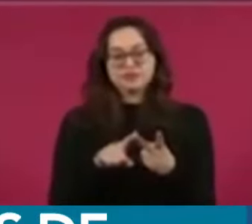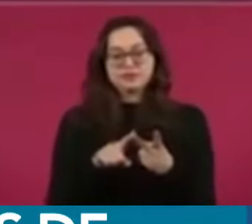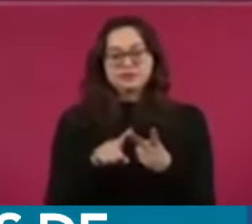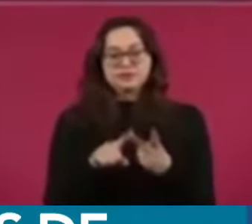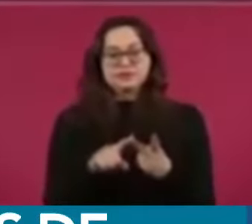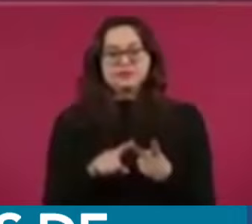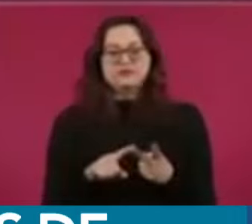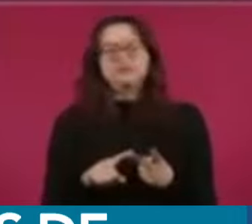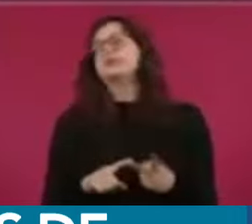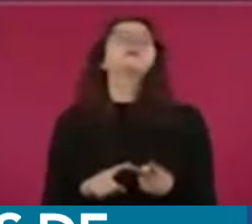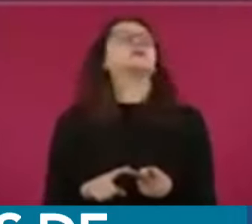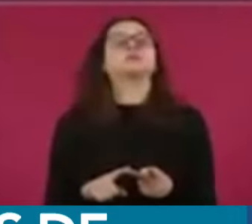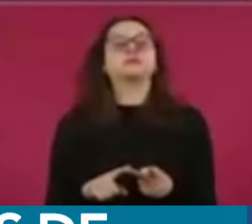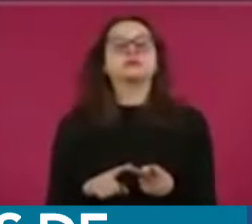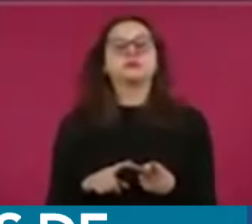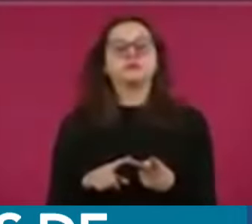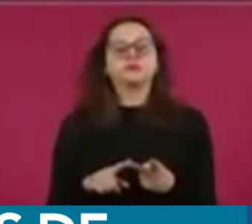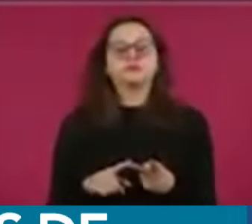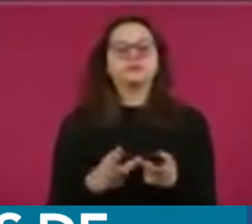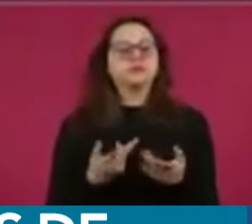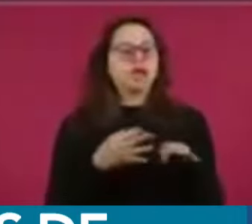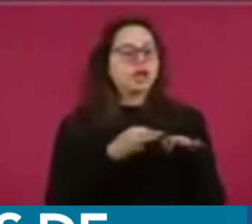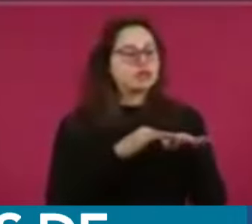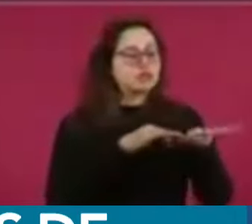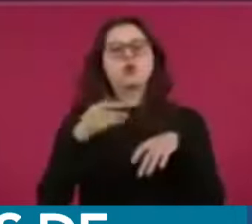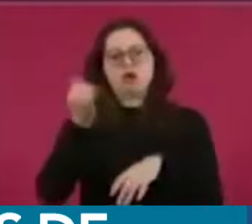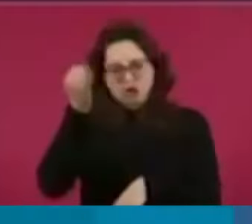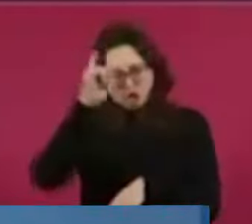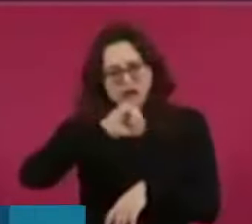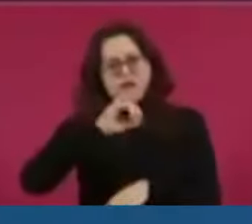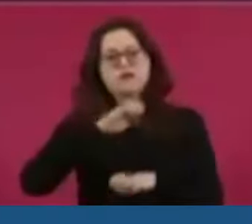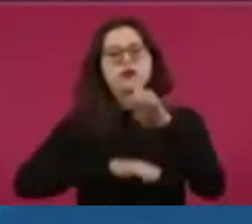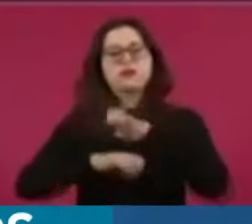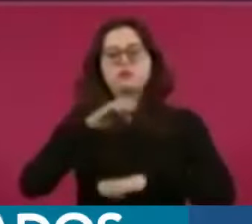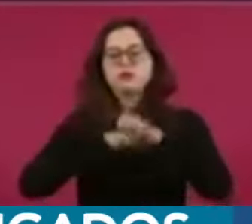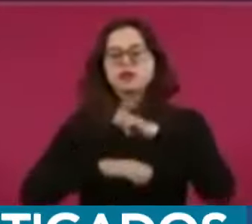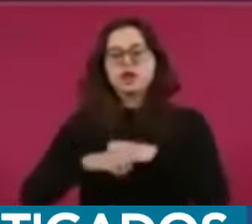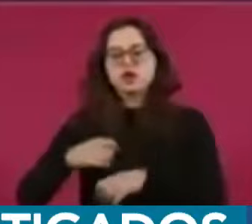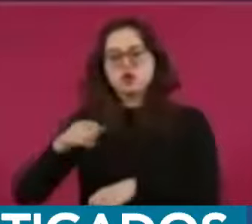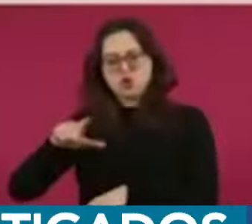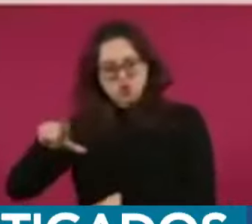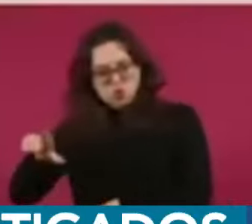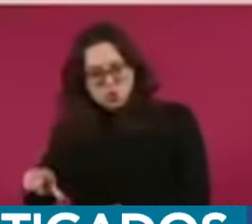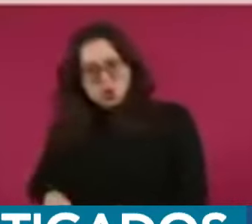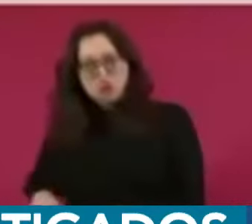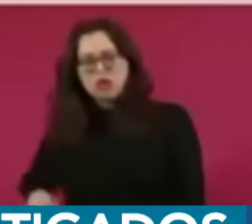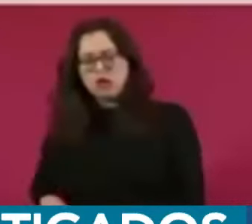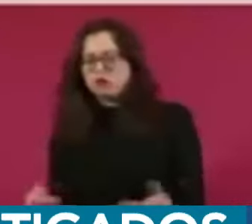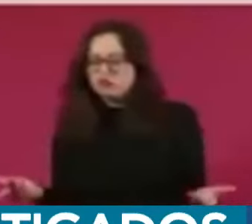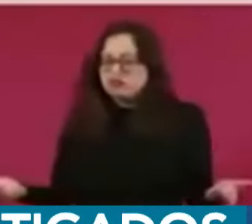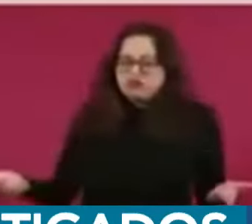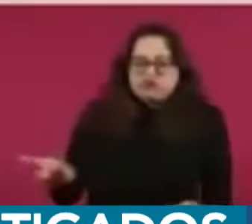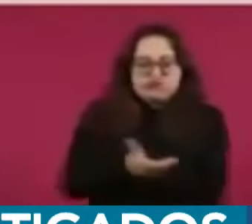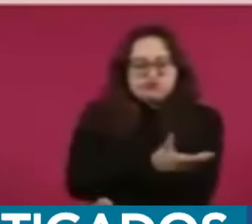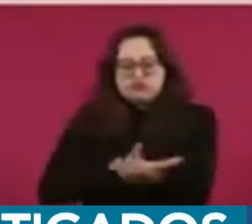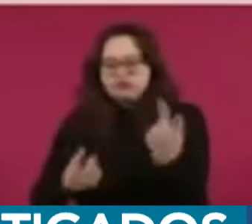Manuel López Obrador por actos de corrupción, participar en una red de tráfico de influencias, provocando daños irreversibles a la